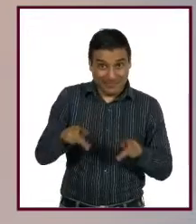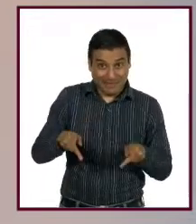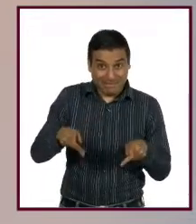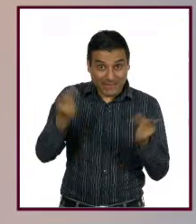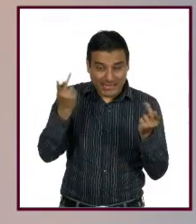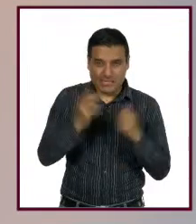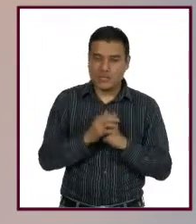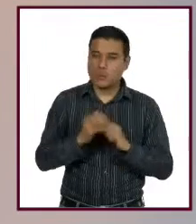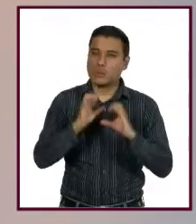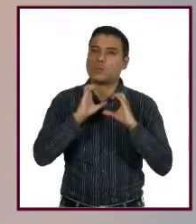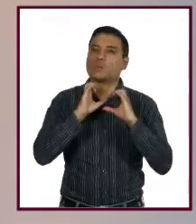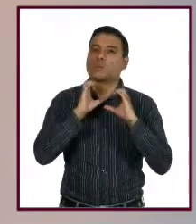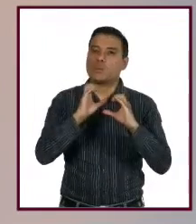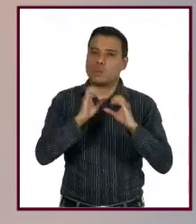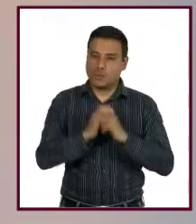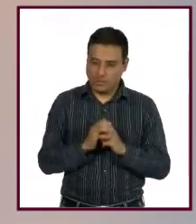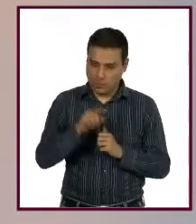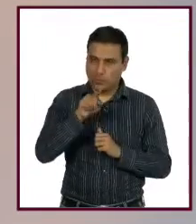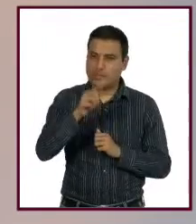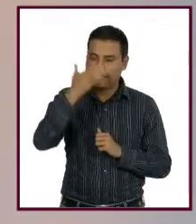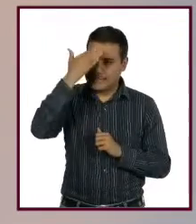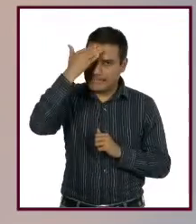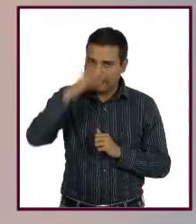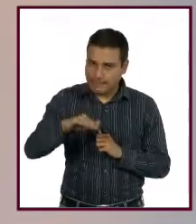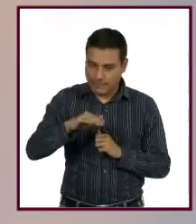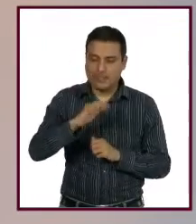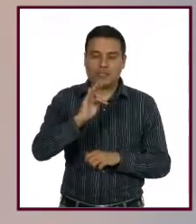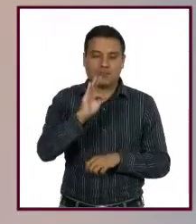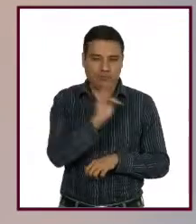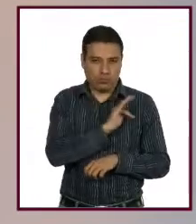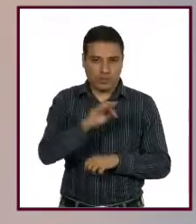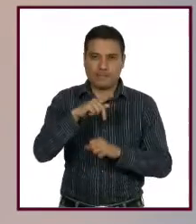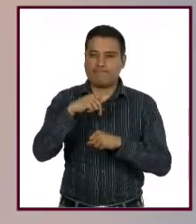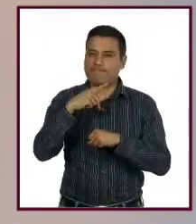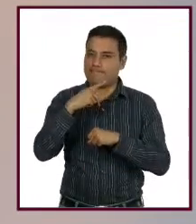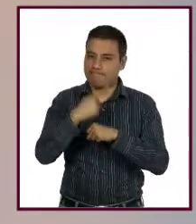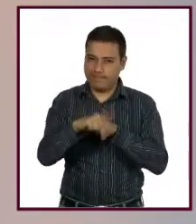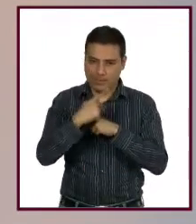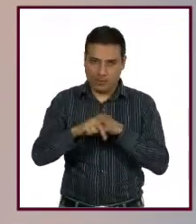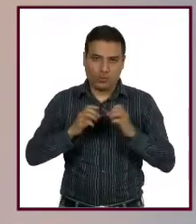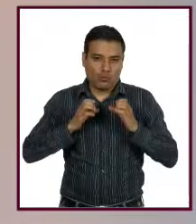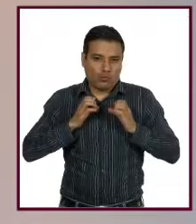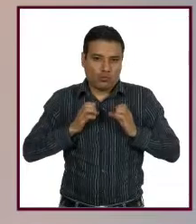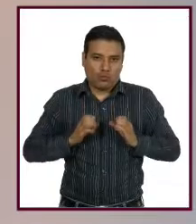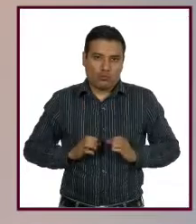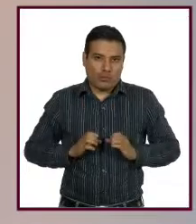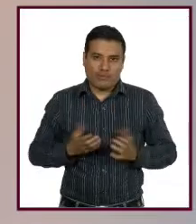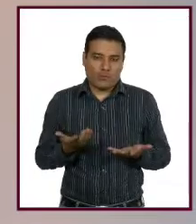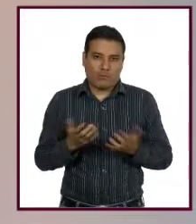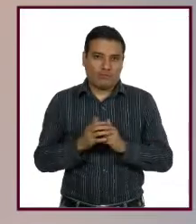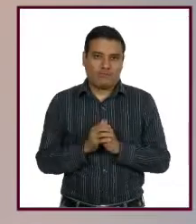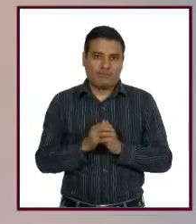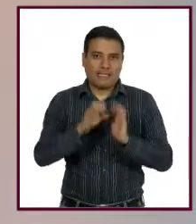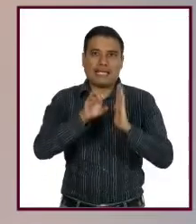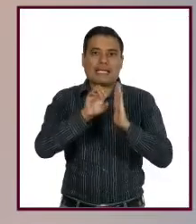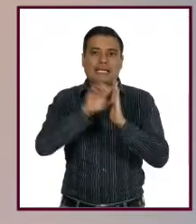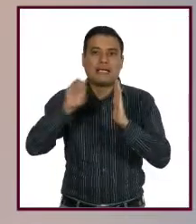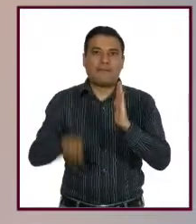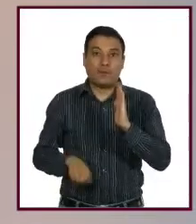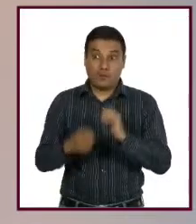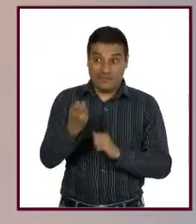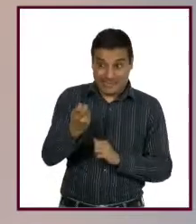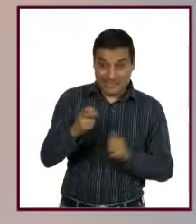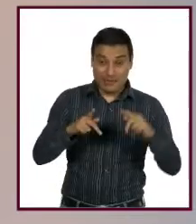tienen que pueden provocar un gran daño en el organismo cuando son usadas de manera anómala, de